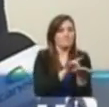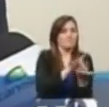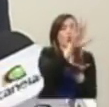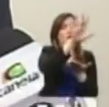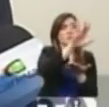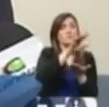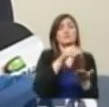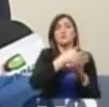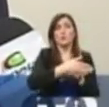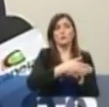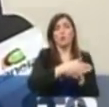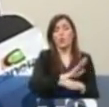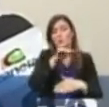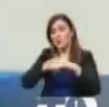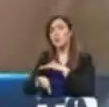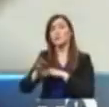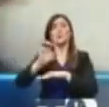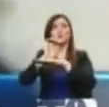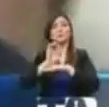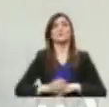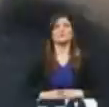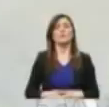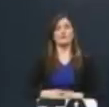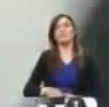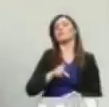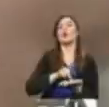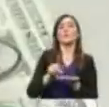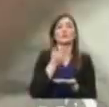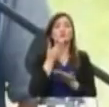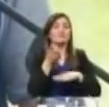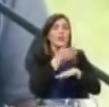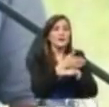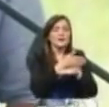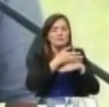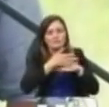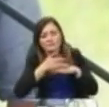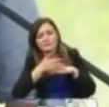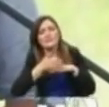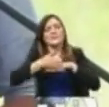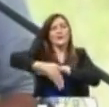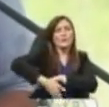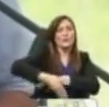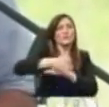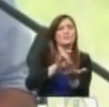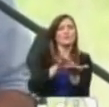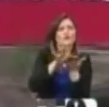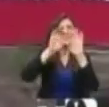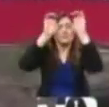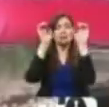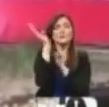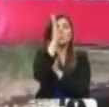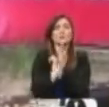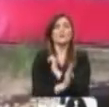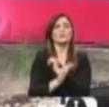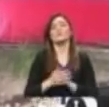tanto la expulsión de Odebrecht como el retorno al país. No obstante, los pagos habrían sido antes, durante y después de la expulsión de Odebrecht. En